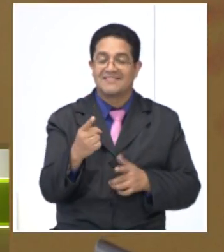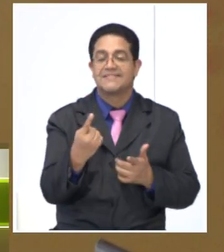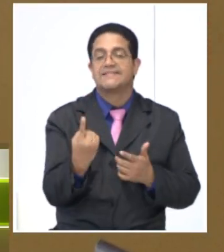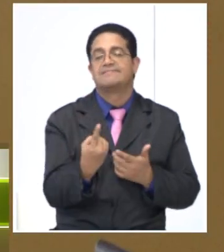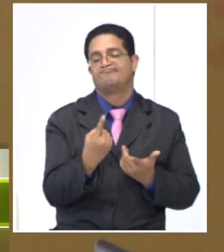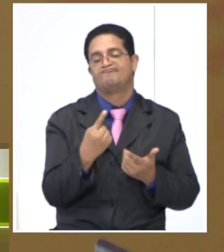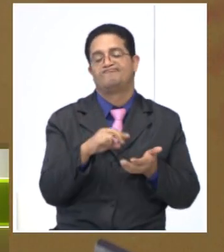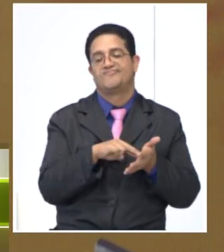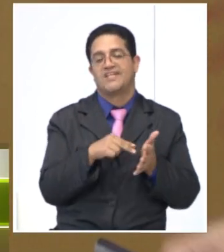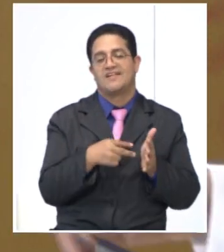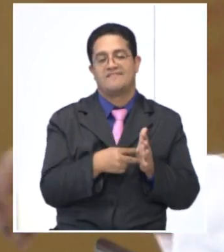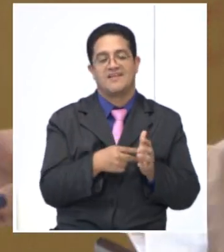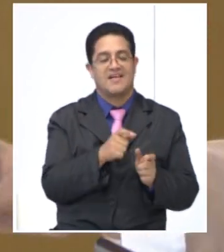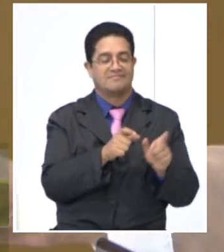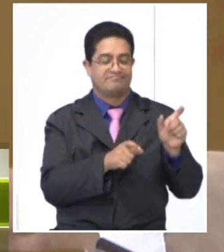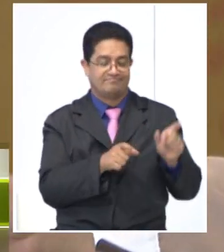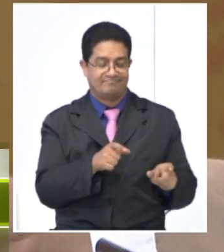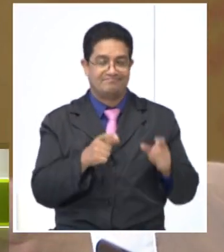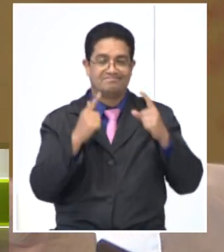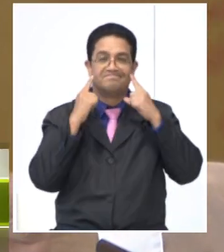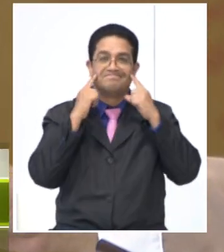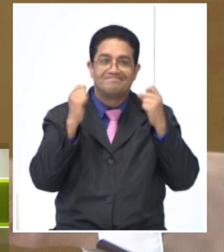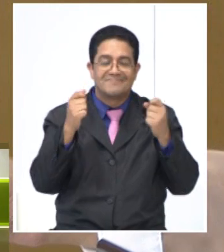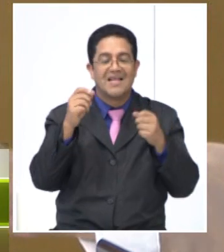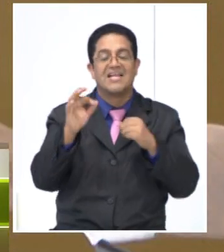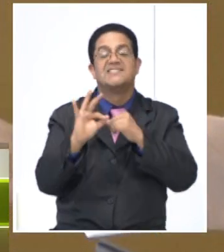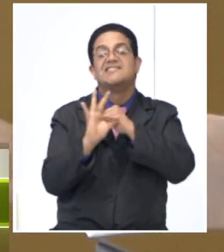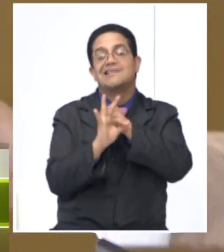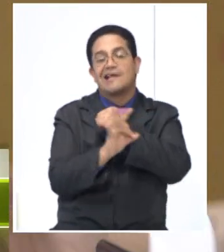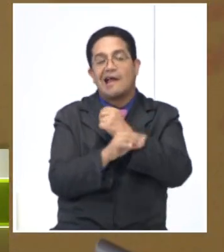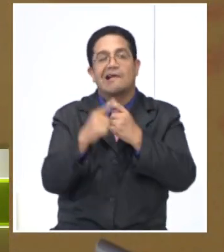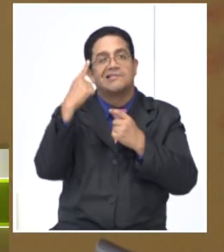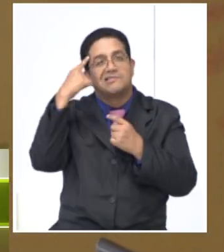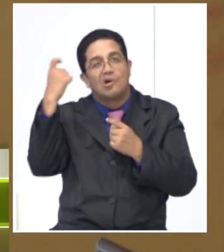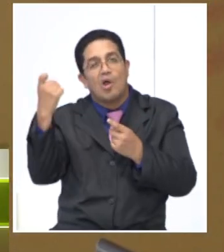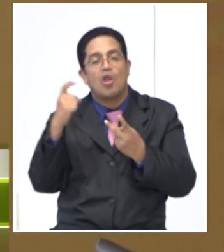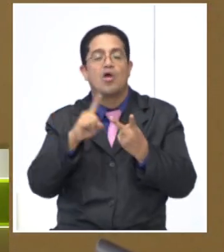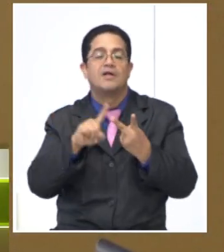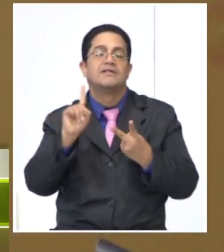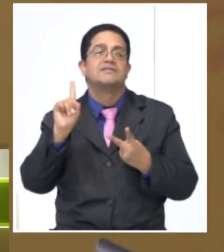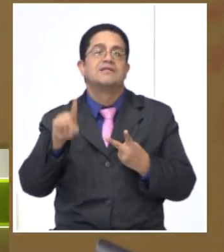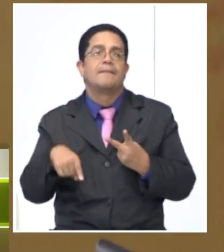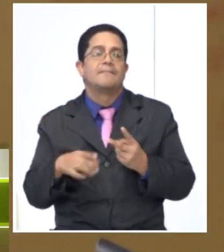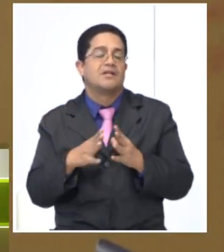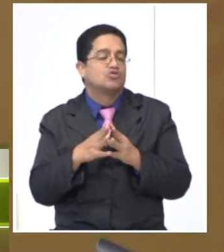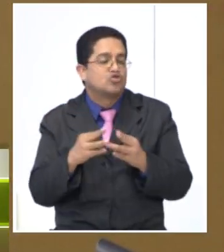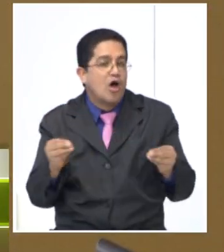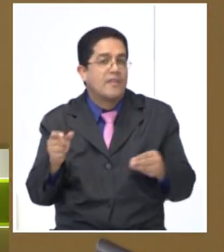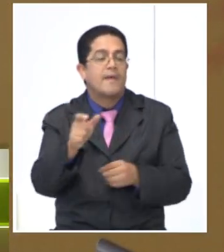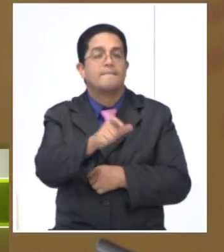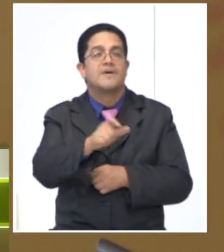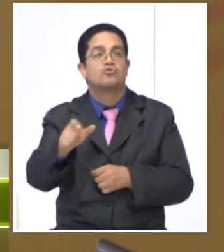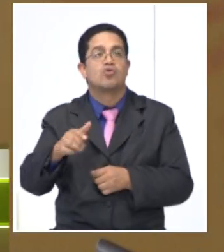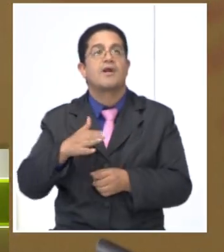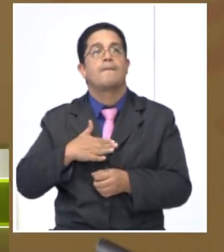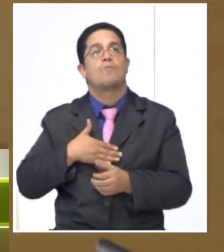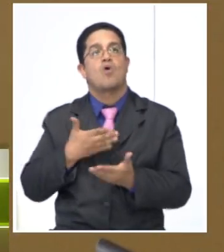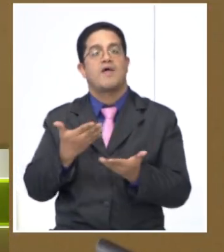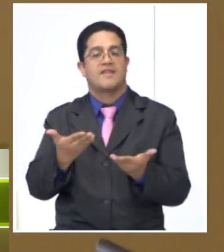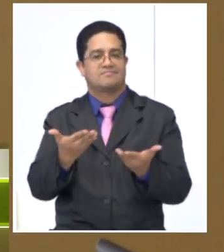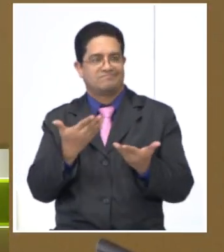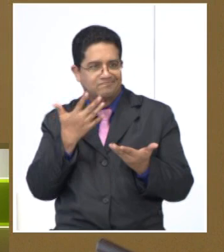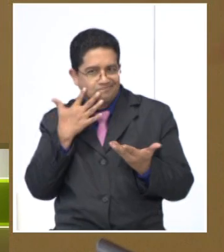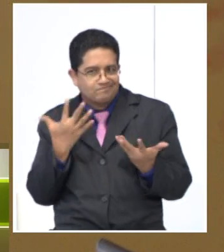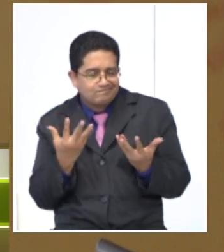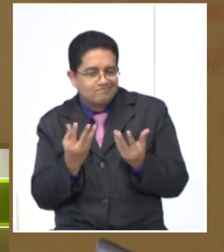se evoca a los especialistas de la salud mental como psiquiatría o psicología, sino que se basa también en todas las personas que puedan ofrecer ese